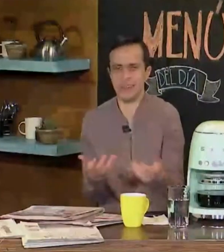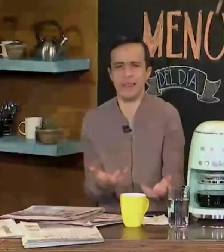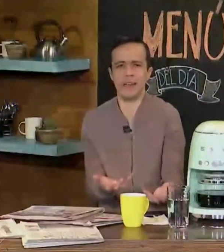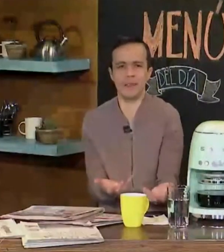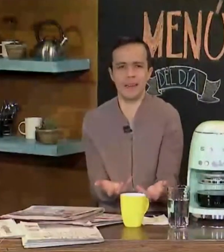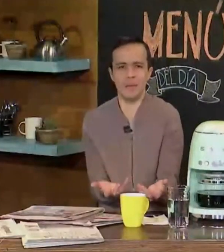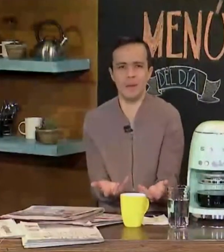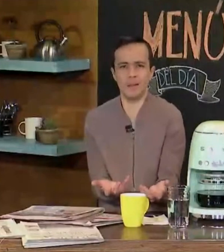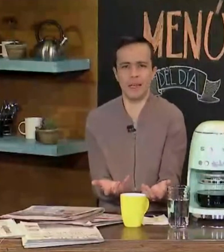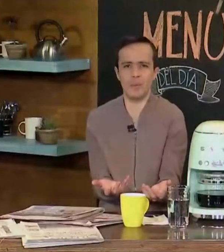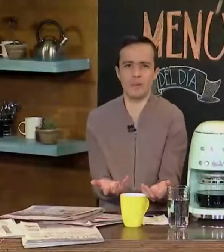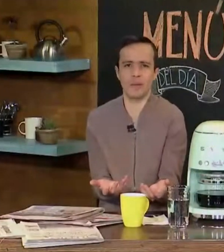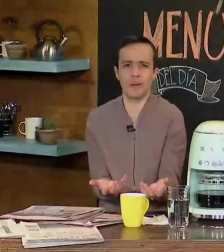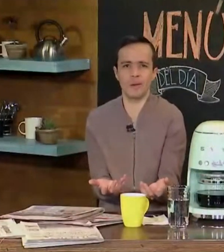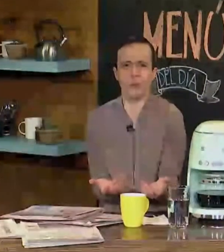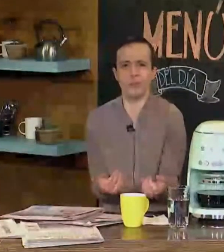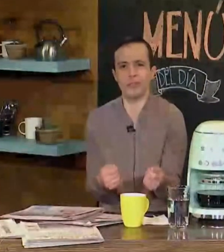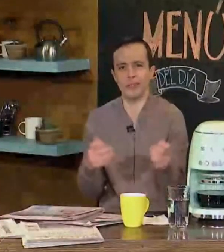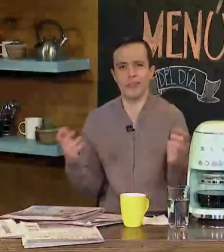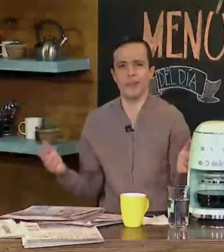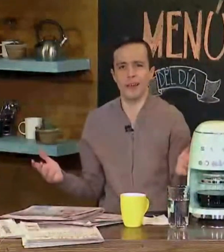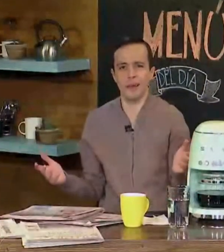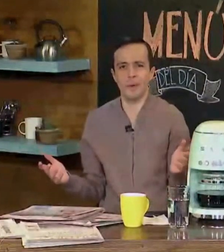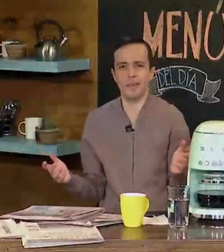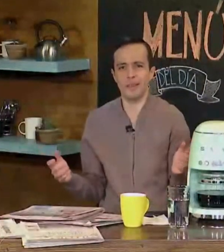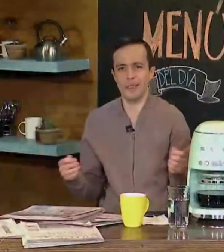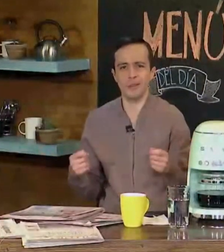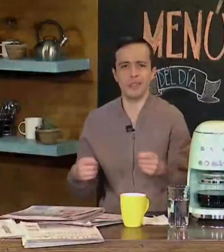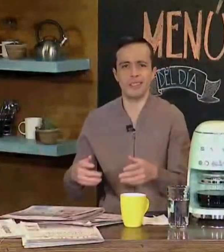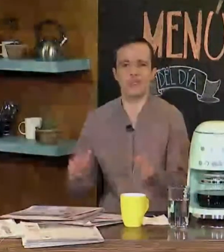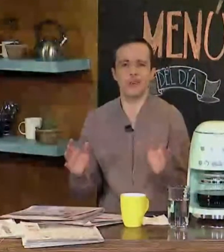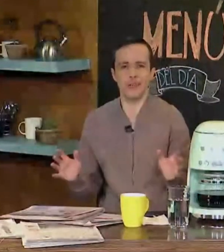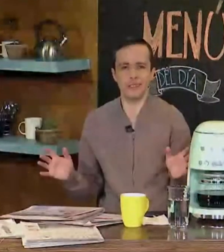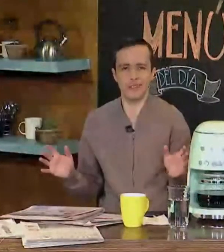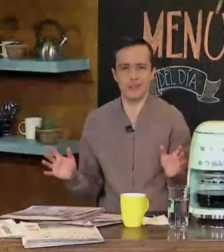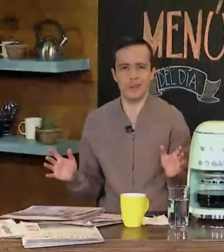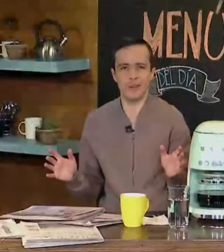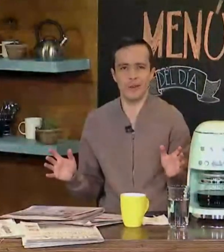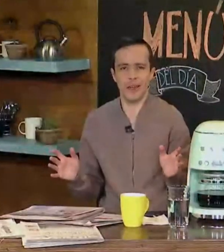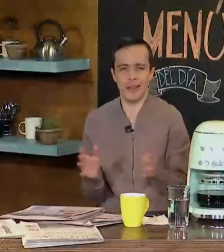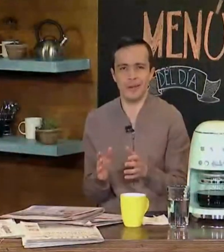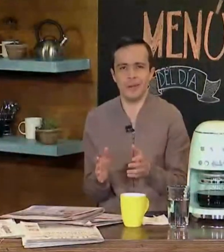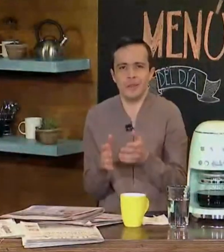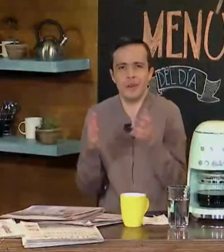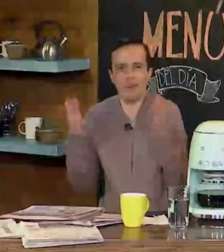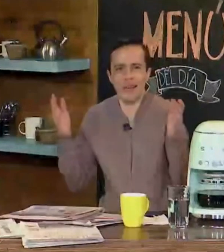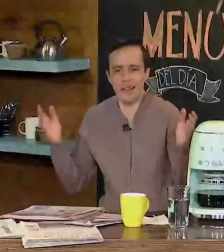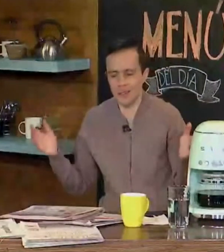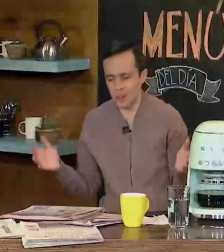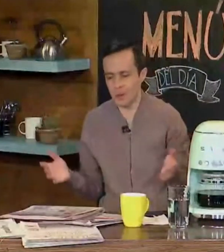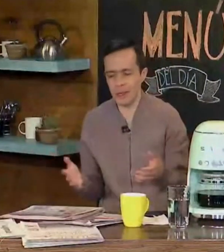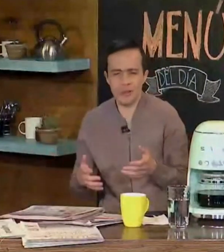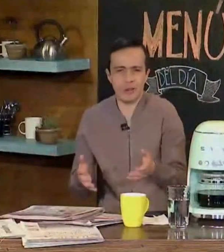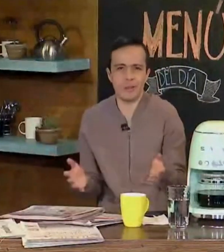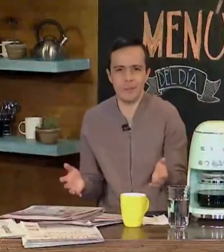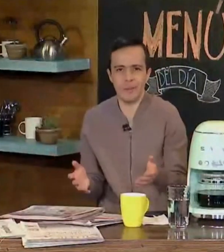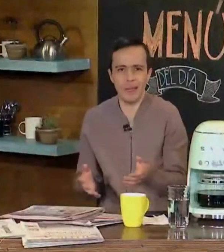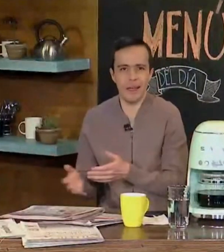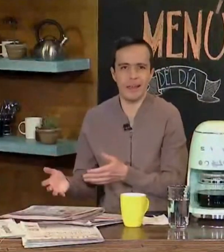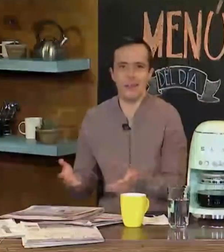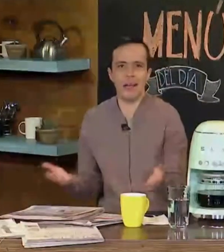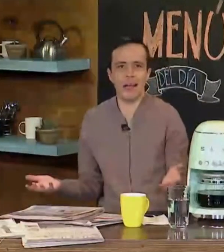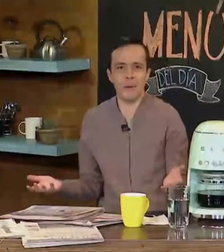porque luego nada más le quieren aventar la pelota a López Obrador como si a partir de sus decisiones todo fuera no como si él fuera el todopoderoso